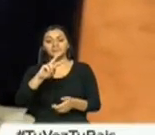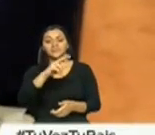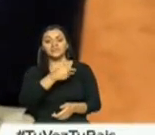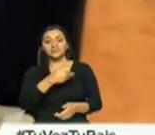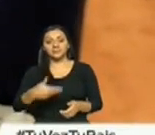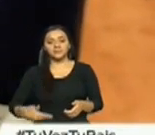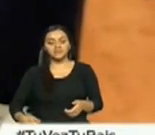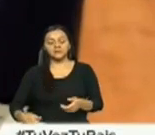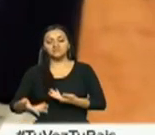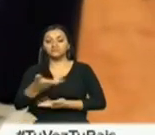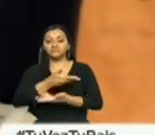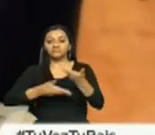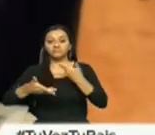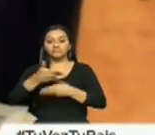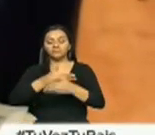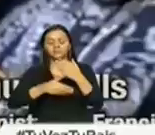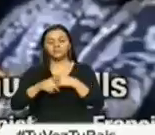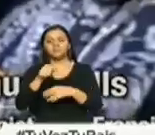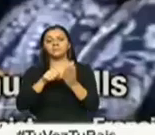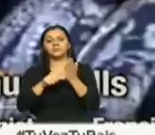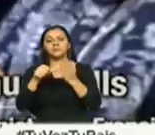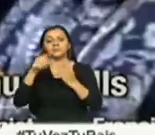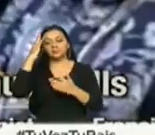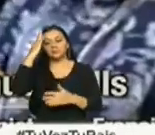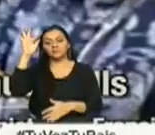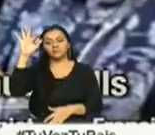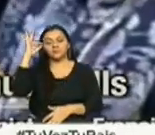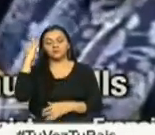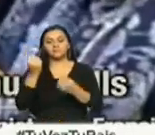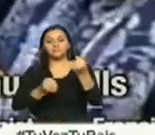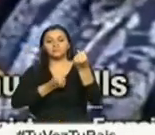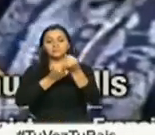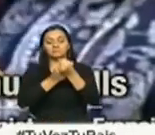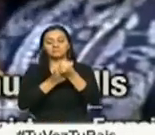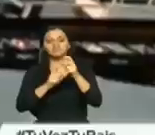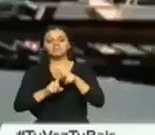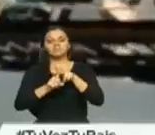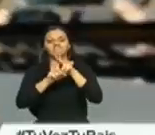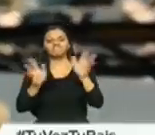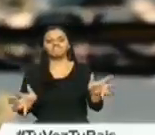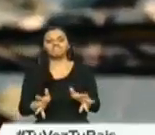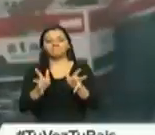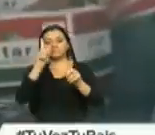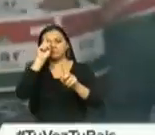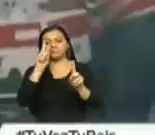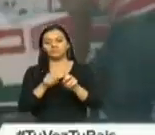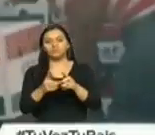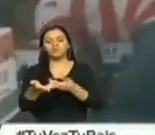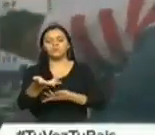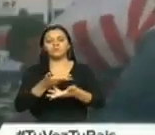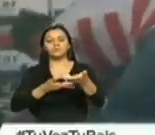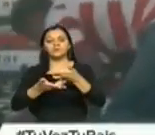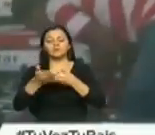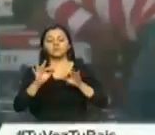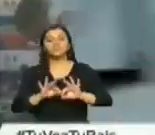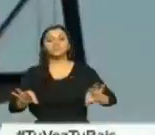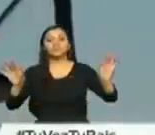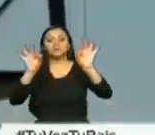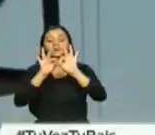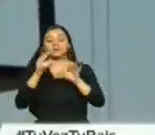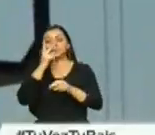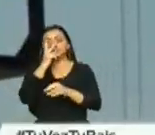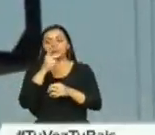vicepresidente dialogará con el primer ministro de Francia con el fin de impulsar el acuerdo comercial con la Unión Europea. La importancia de